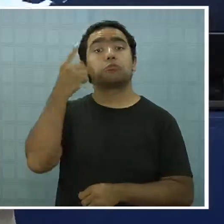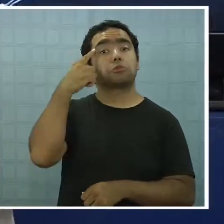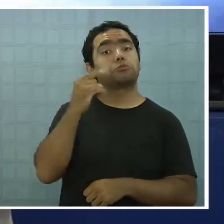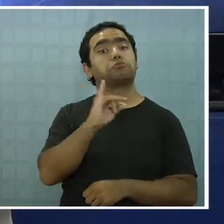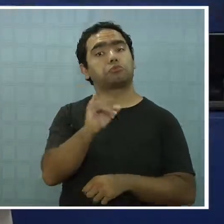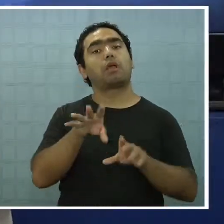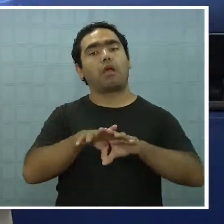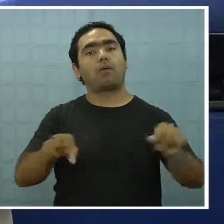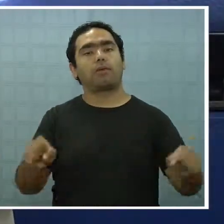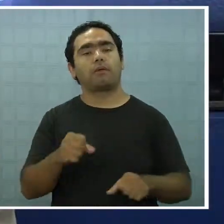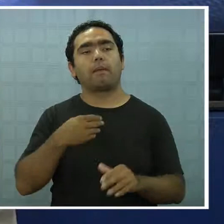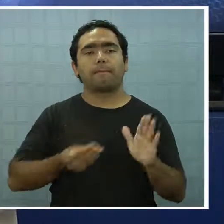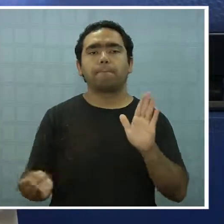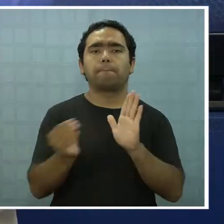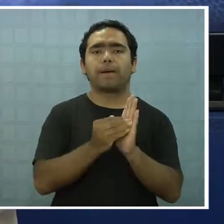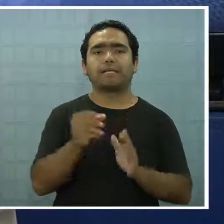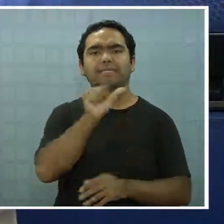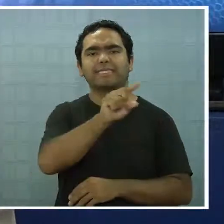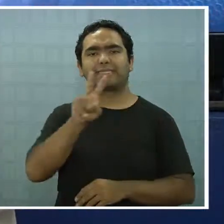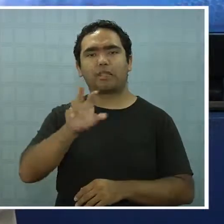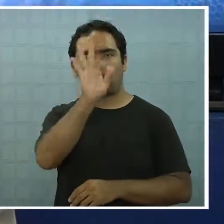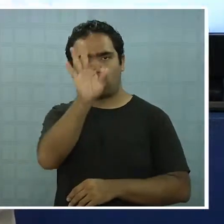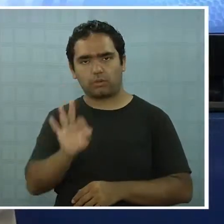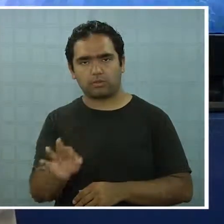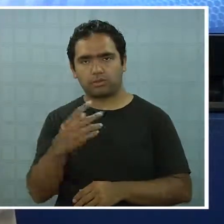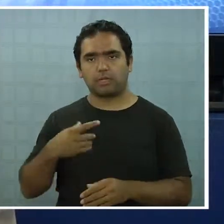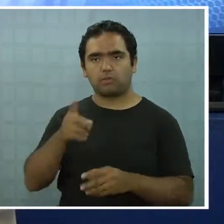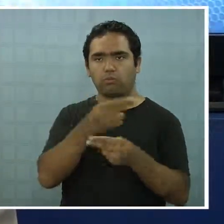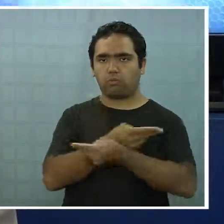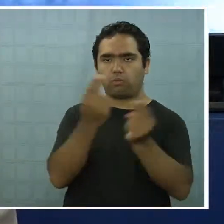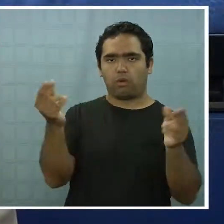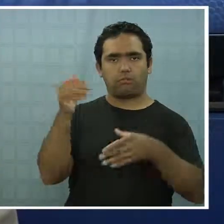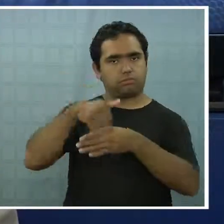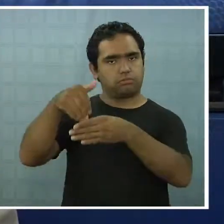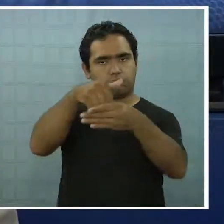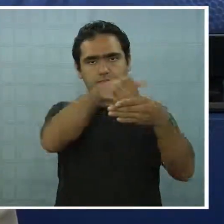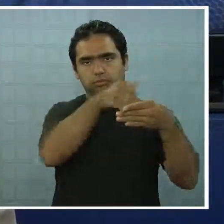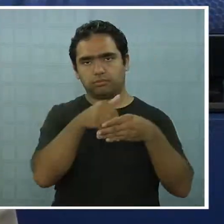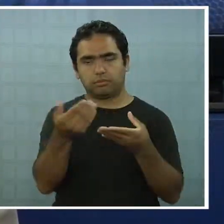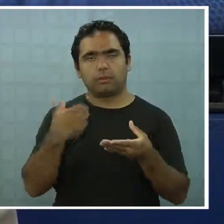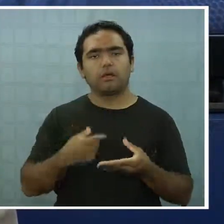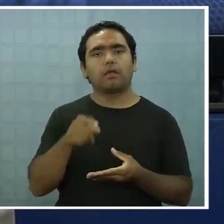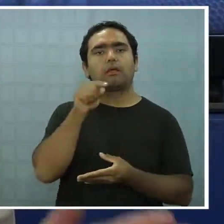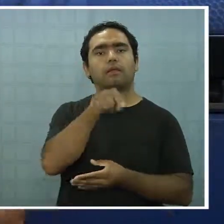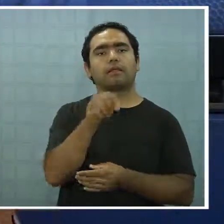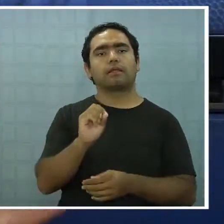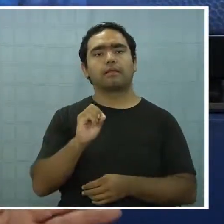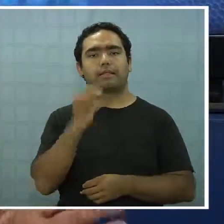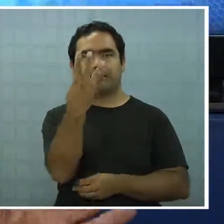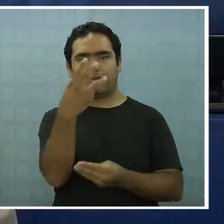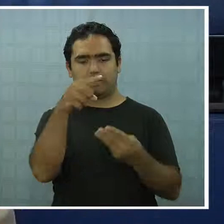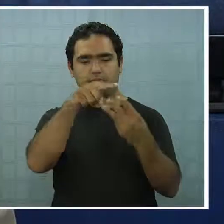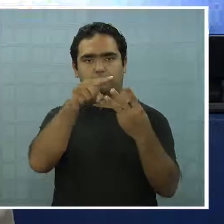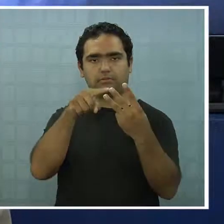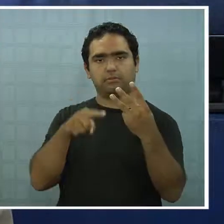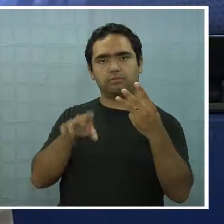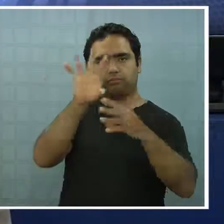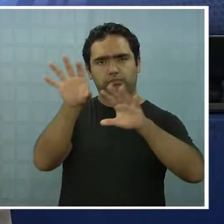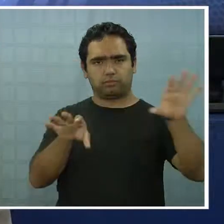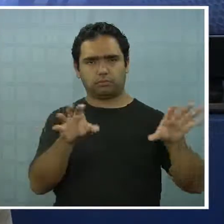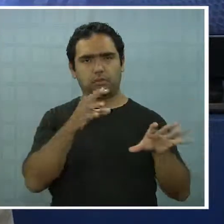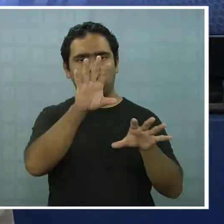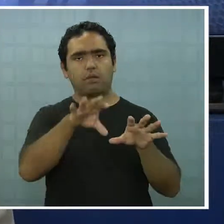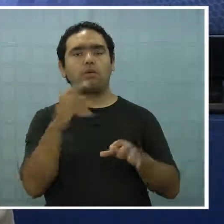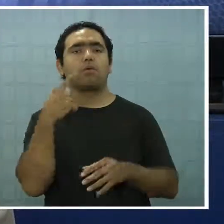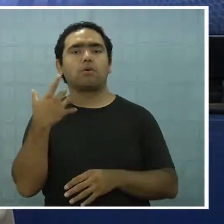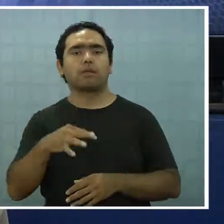creo que es más aún, el 62% de la población votó con claridad de que había 3 ejes estructurales en el programa